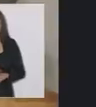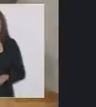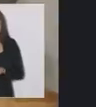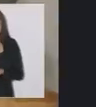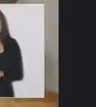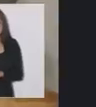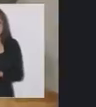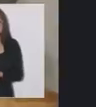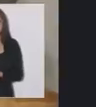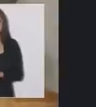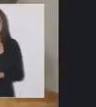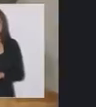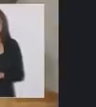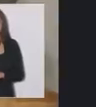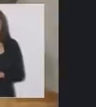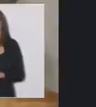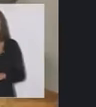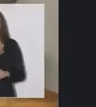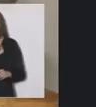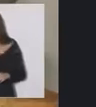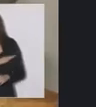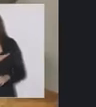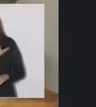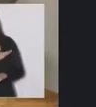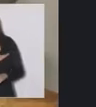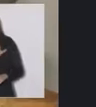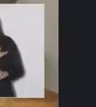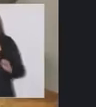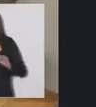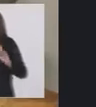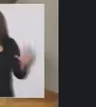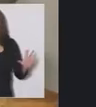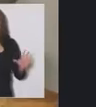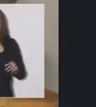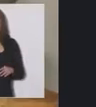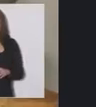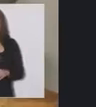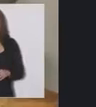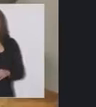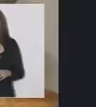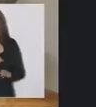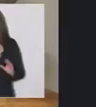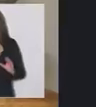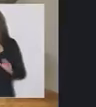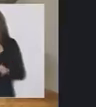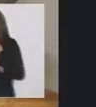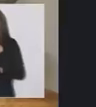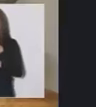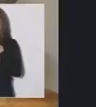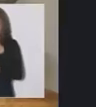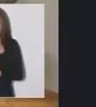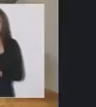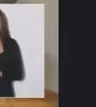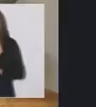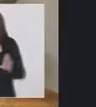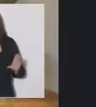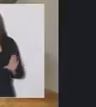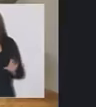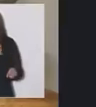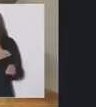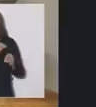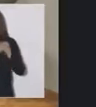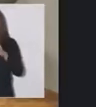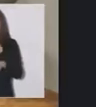Primero la felicito por su puesta en funciones. Ya habiendo sido designada,